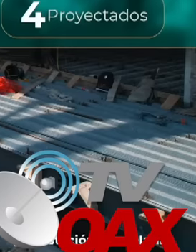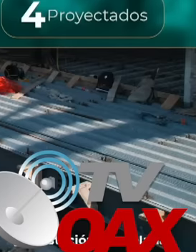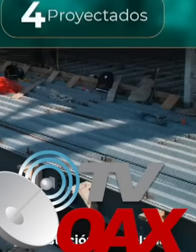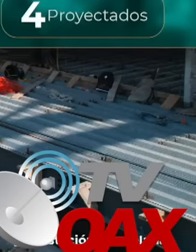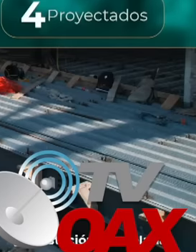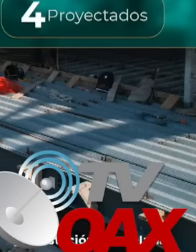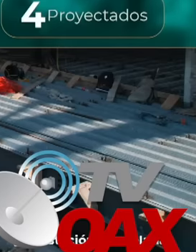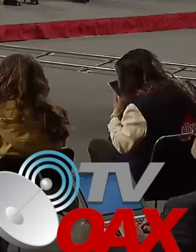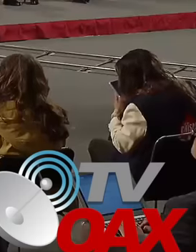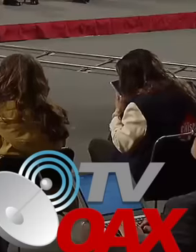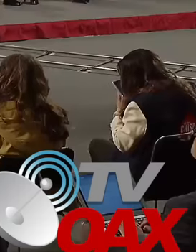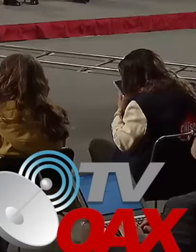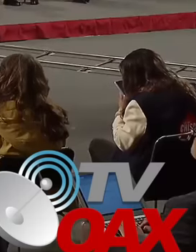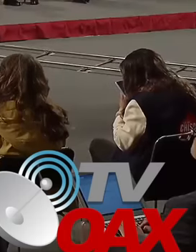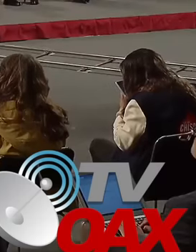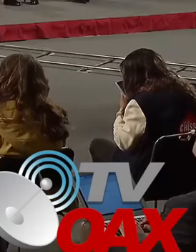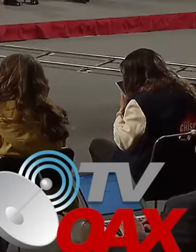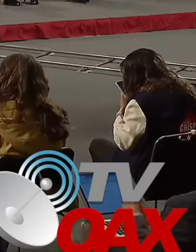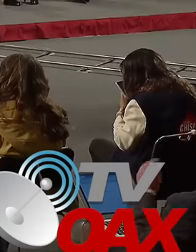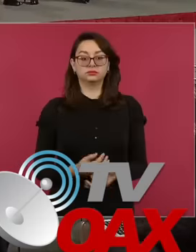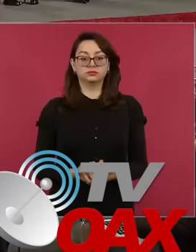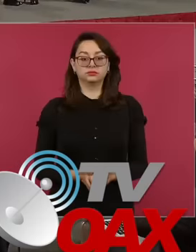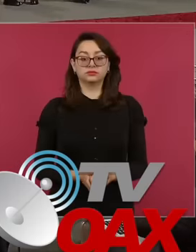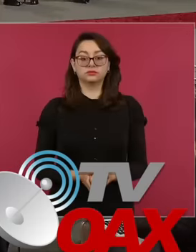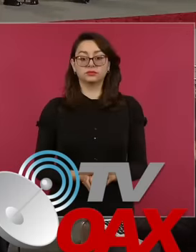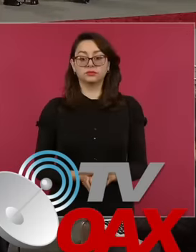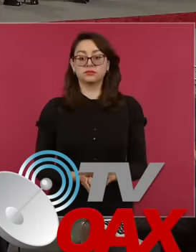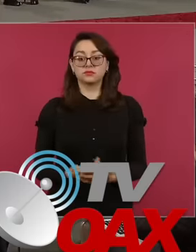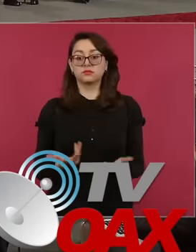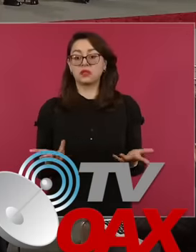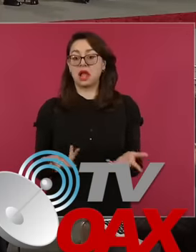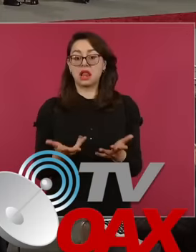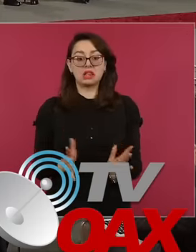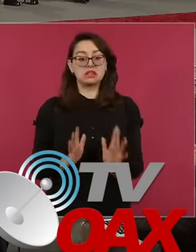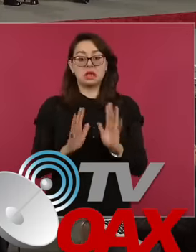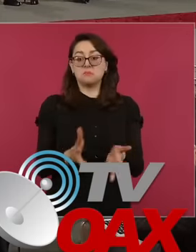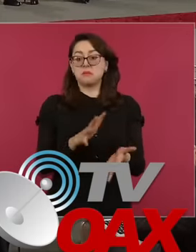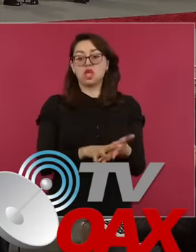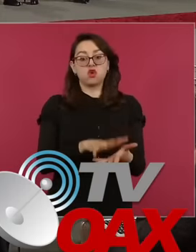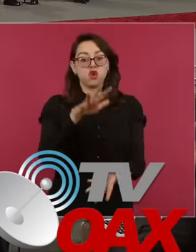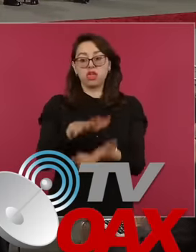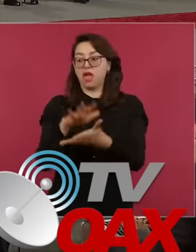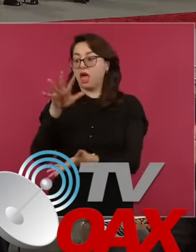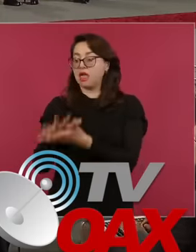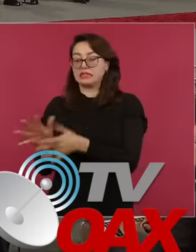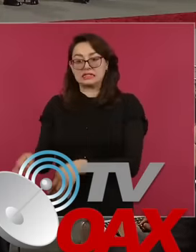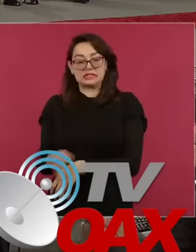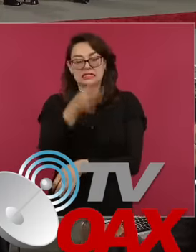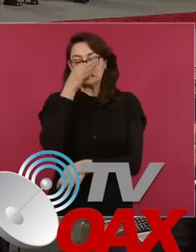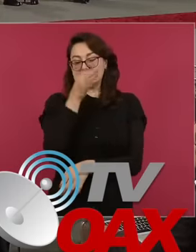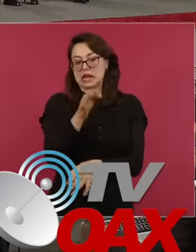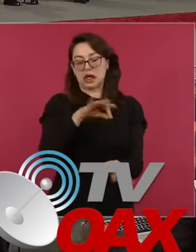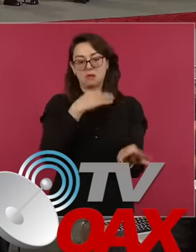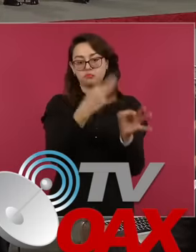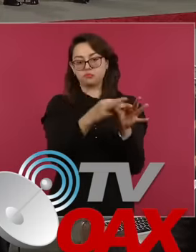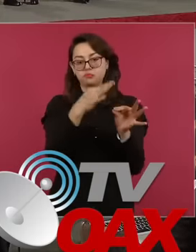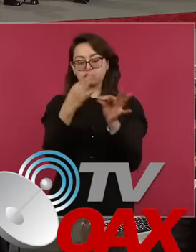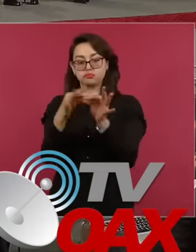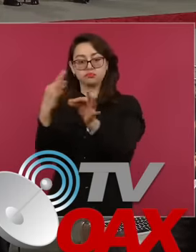a la estación Palenque, se encuentra prácticamente concluido, y de los 4 viaductos proyectados en este